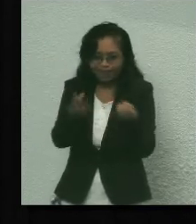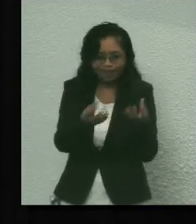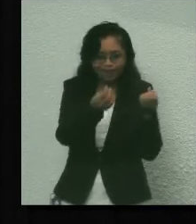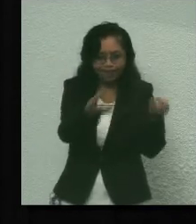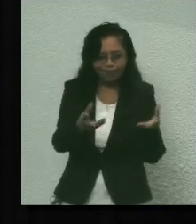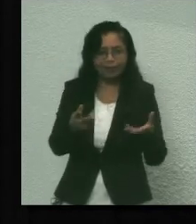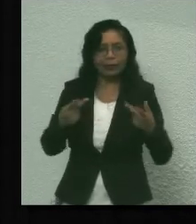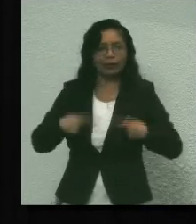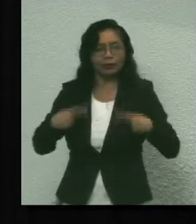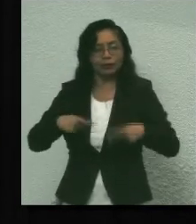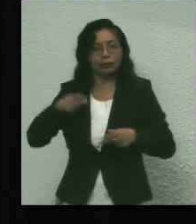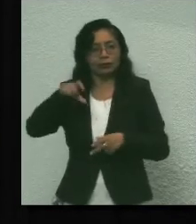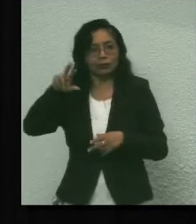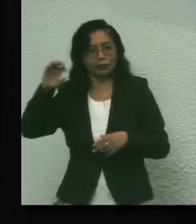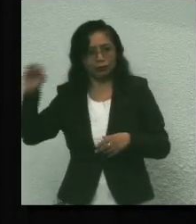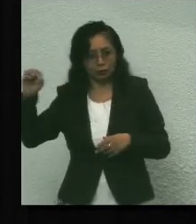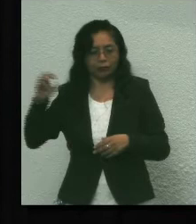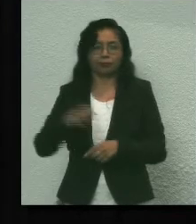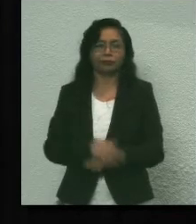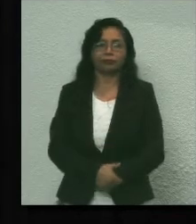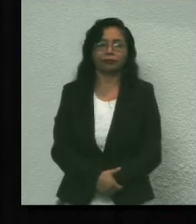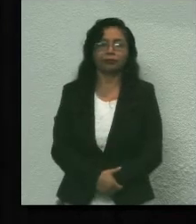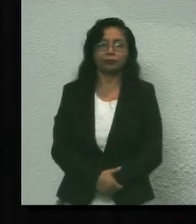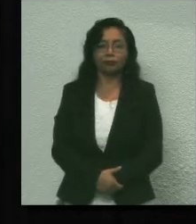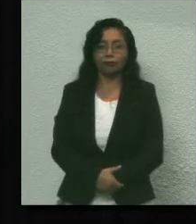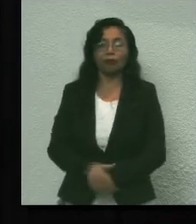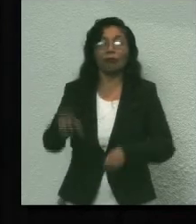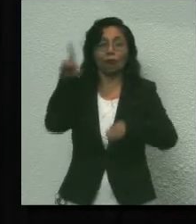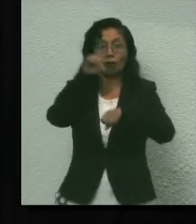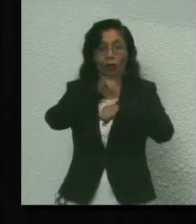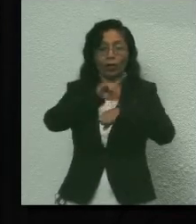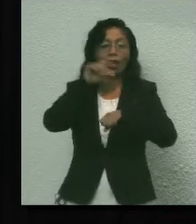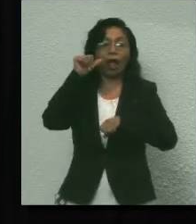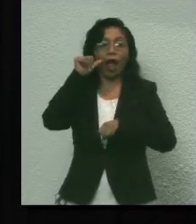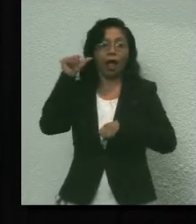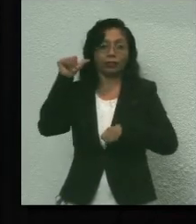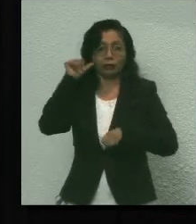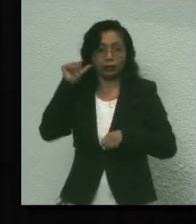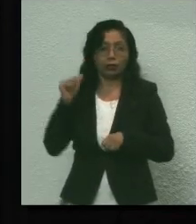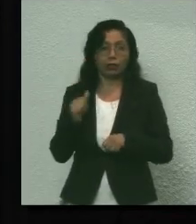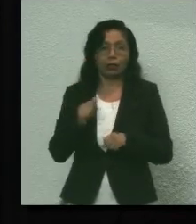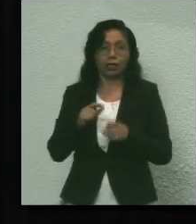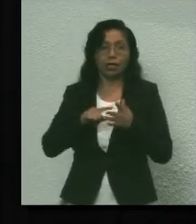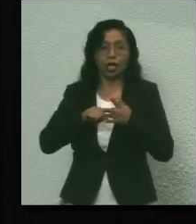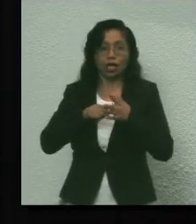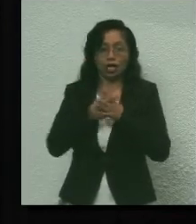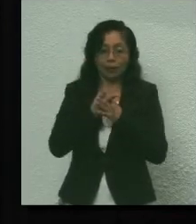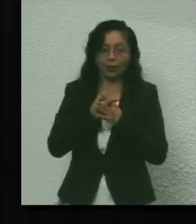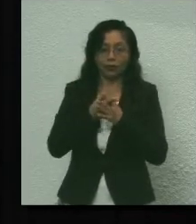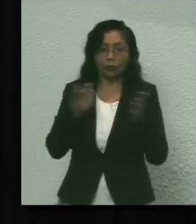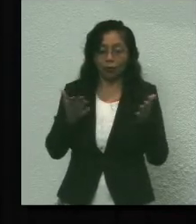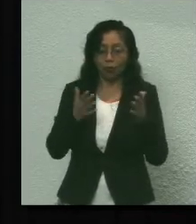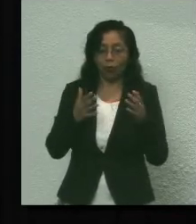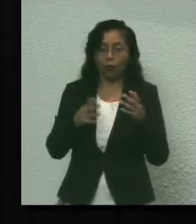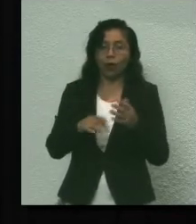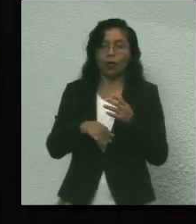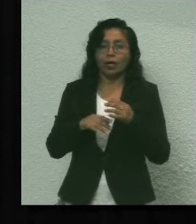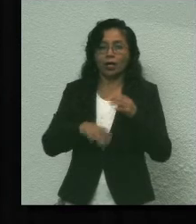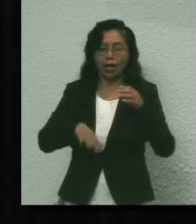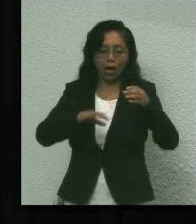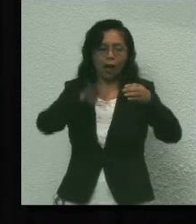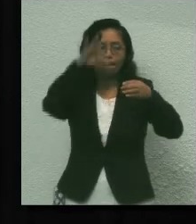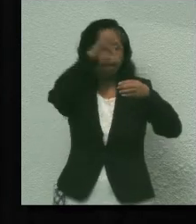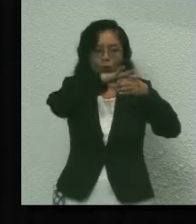por otra parte el día de ayer arrancó oficialmente el proceso electoral federal 2020